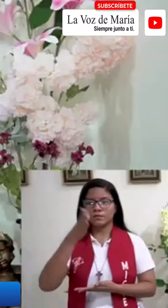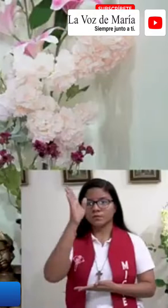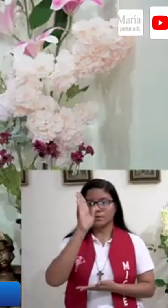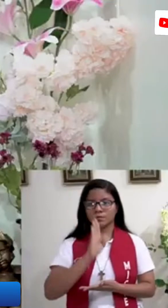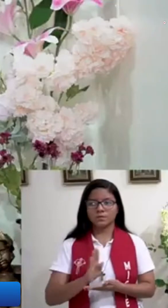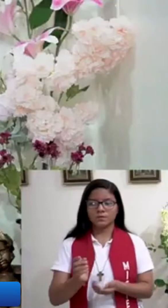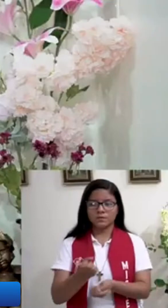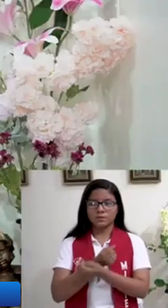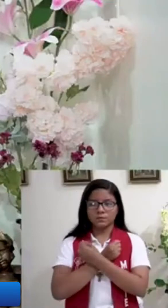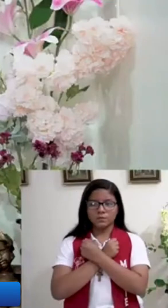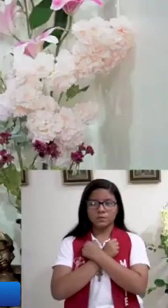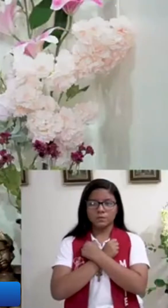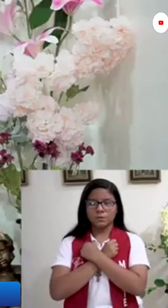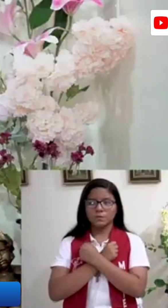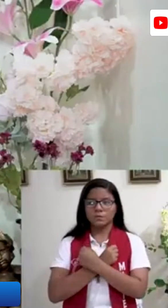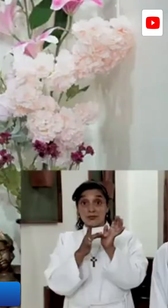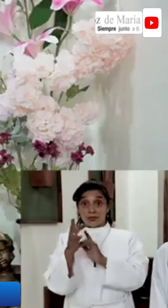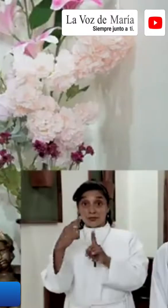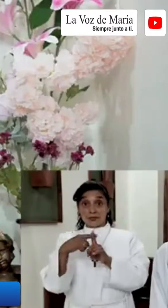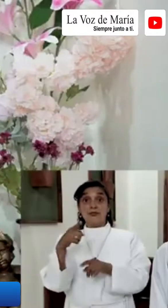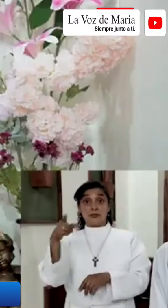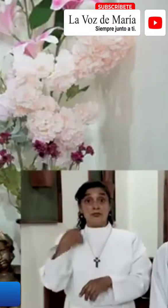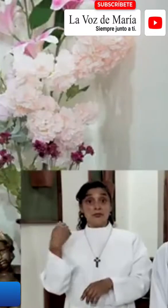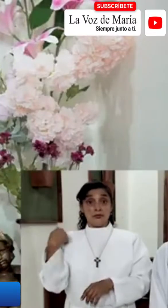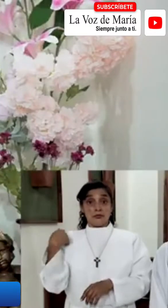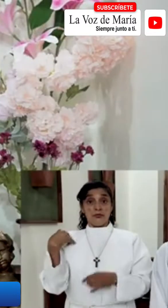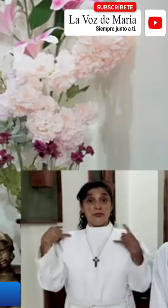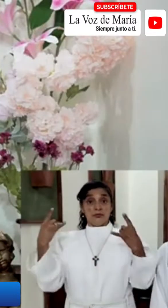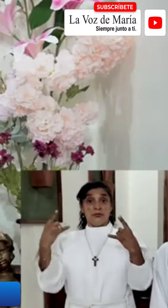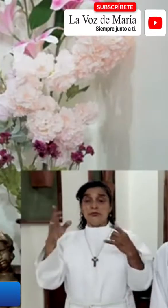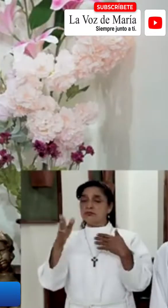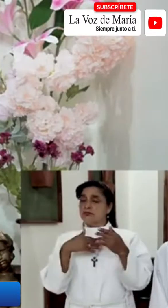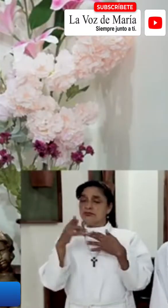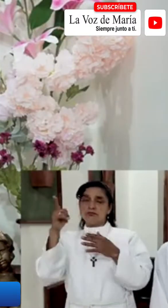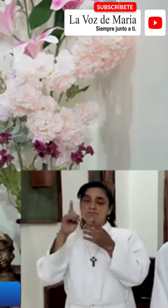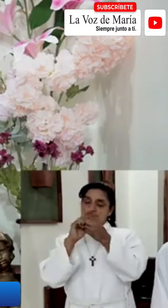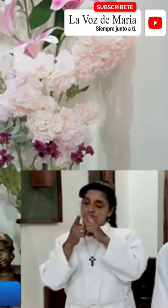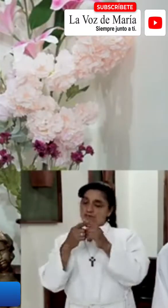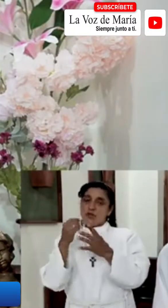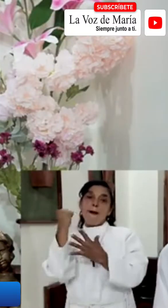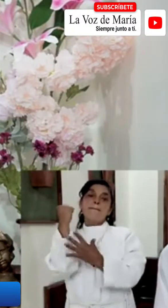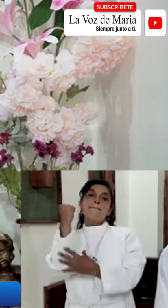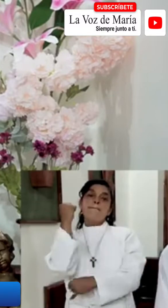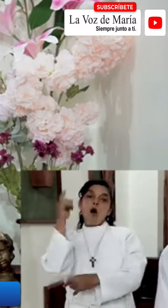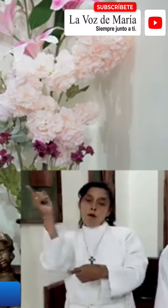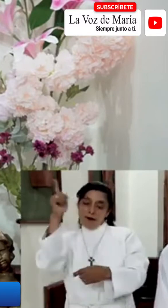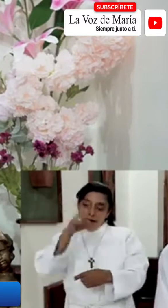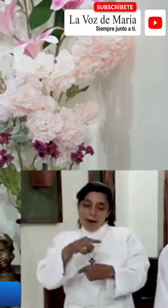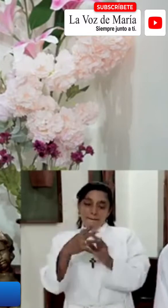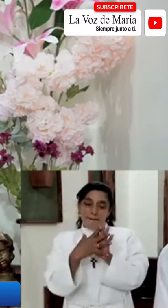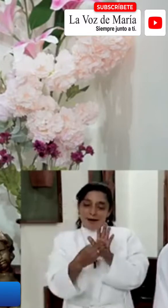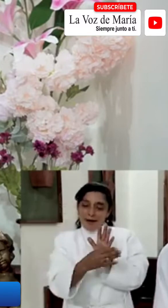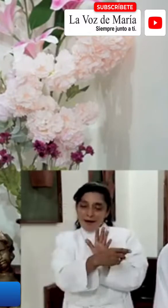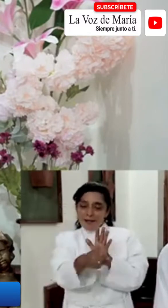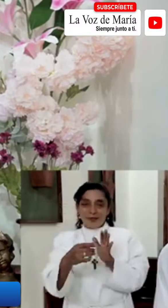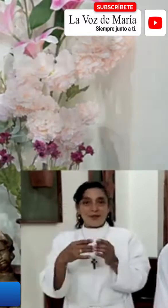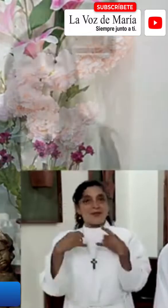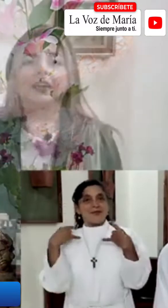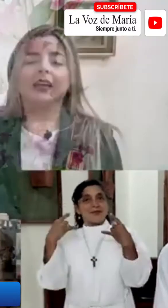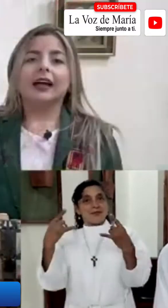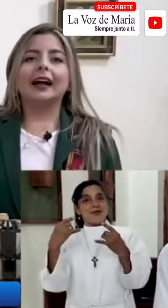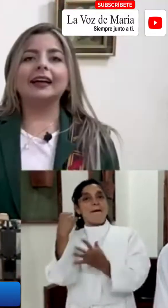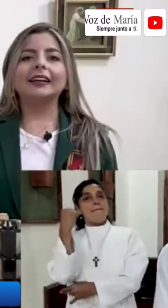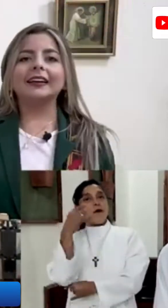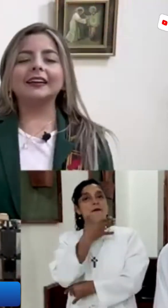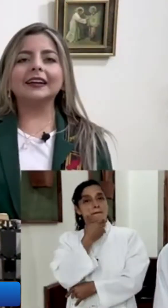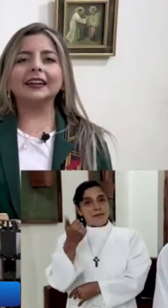amor. Jesucristo, siendo rico, se hizo pobre para enriquecernos con su pobreza.